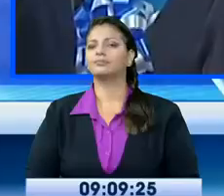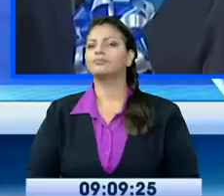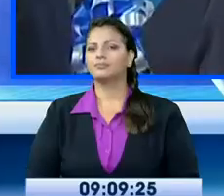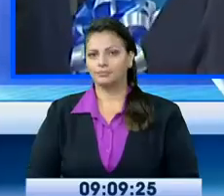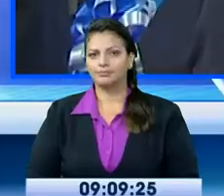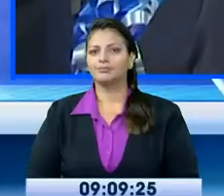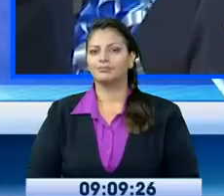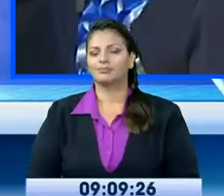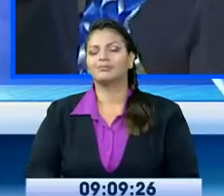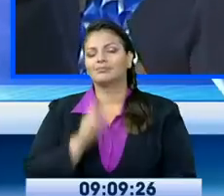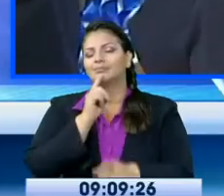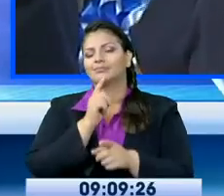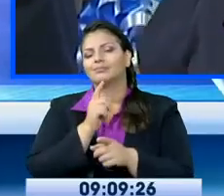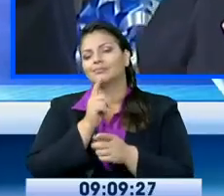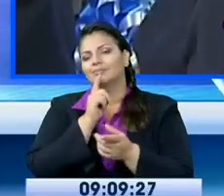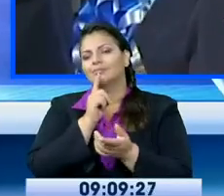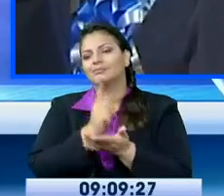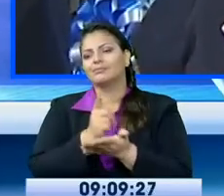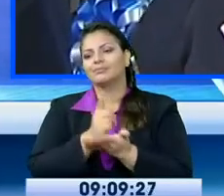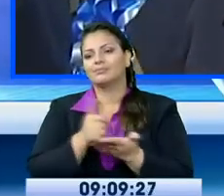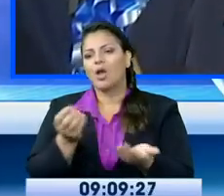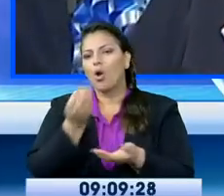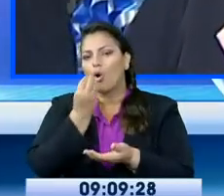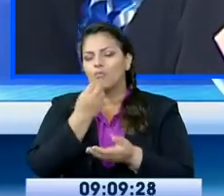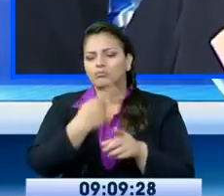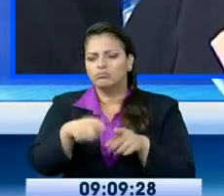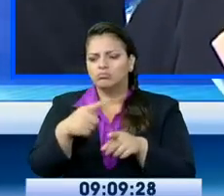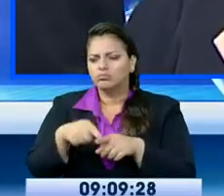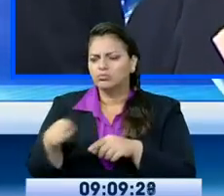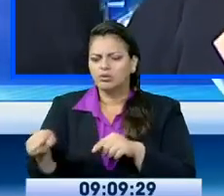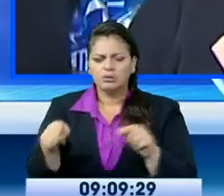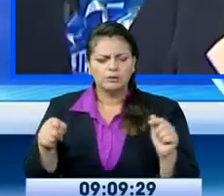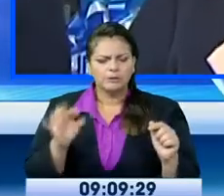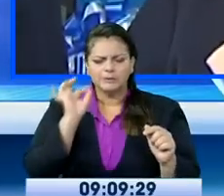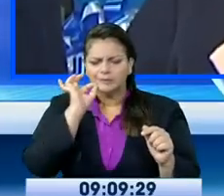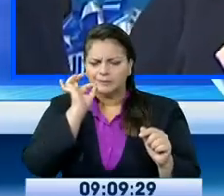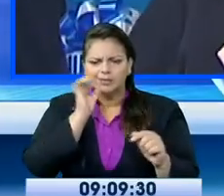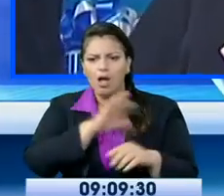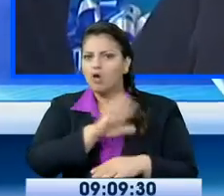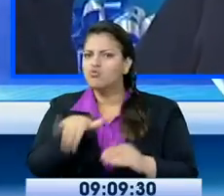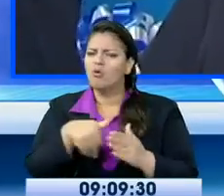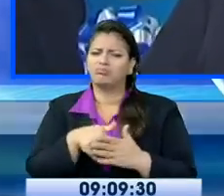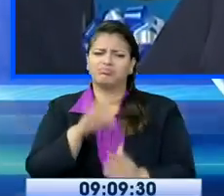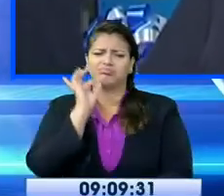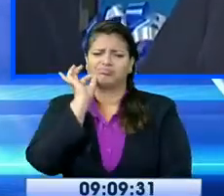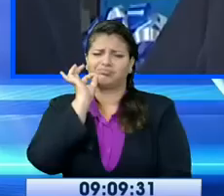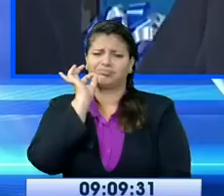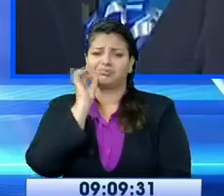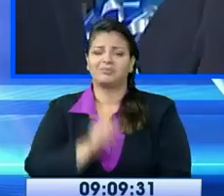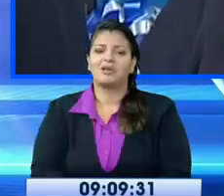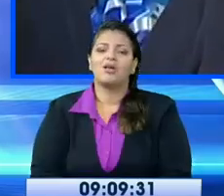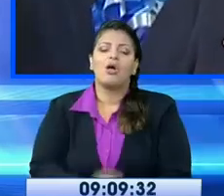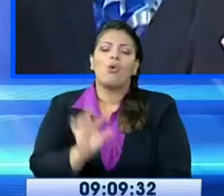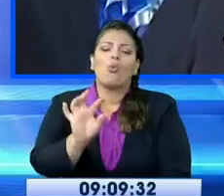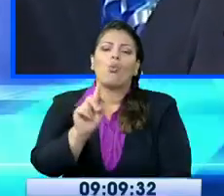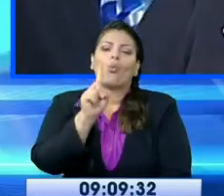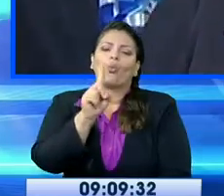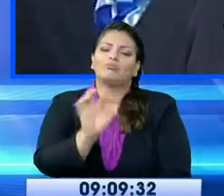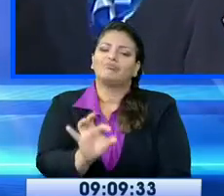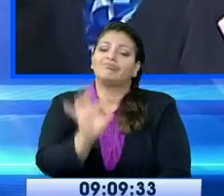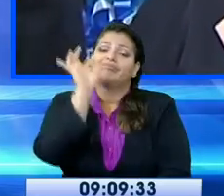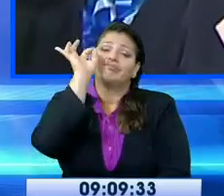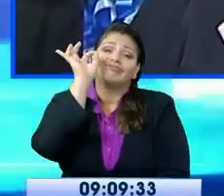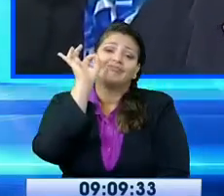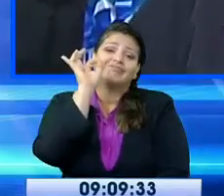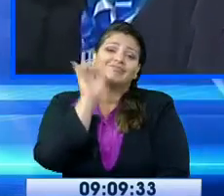estuvieron deliciosos. Todos, sí, todos. Lógicamente, pues, lamentablemente, como en todo certamen, no todos concurso, pueden ganar, no en primer todos lugar. Pueden